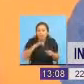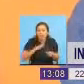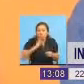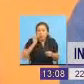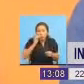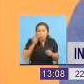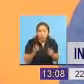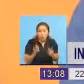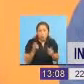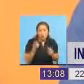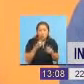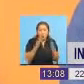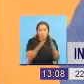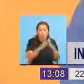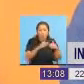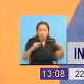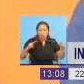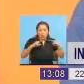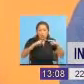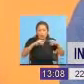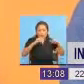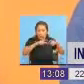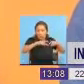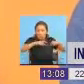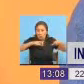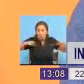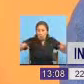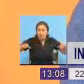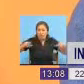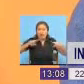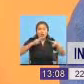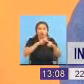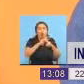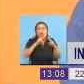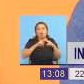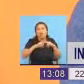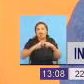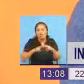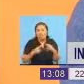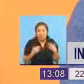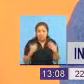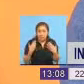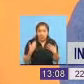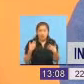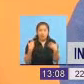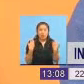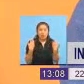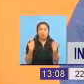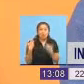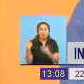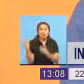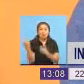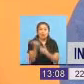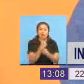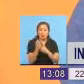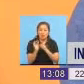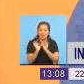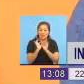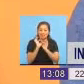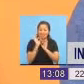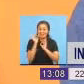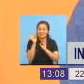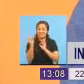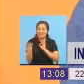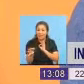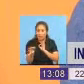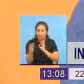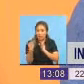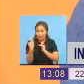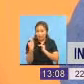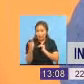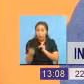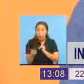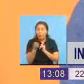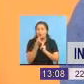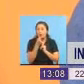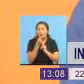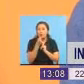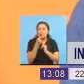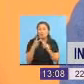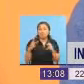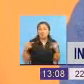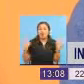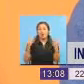son tramos enlaces son tramos técnicos que nos permiten a nosotros llegar a ciertos lugares de la obra por lo cual se ha